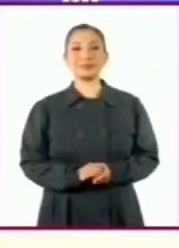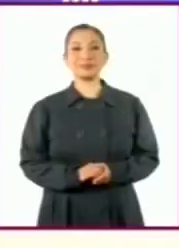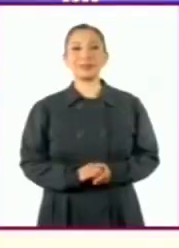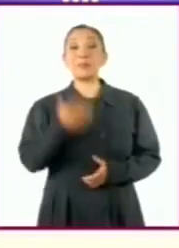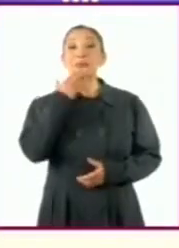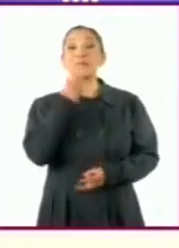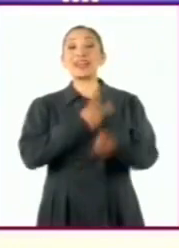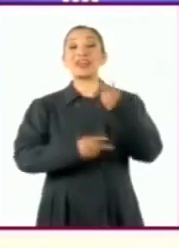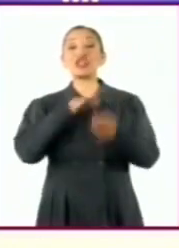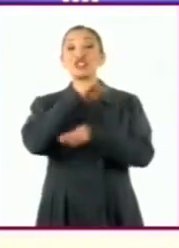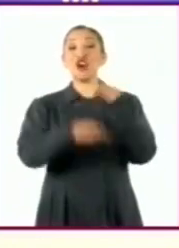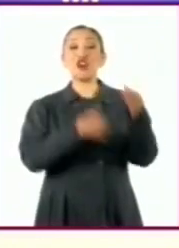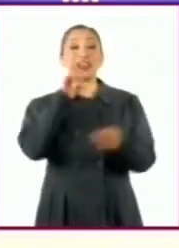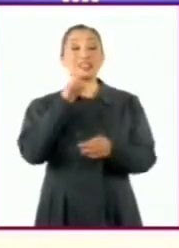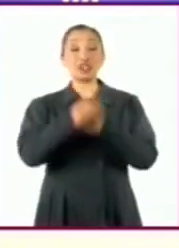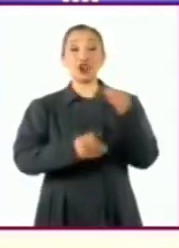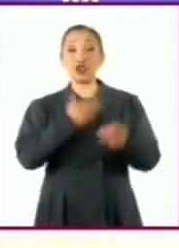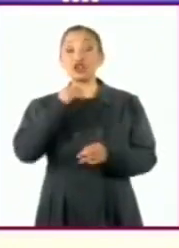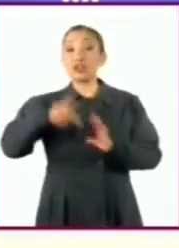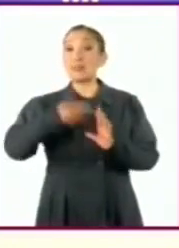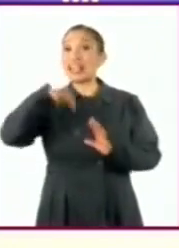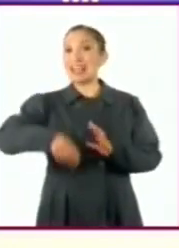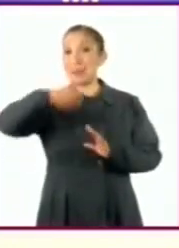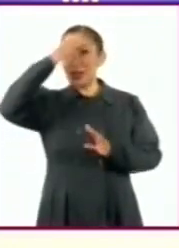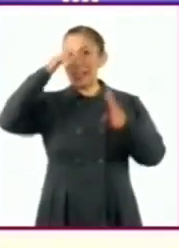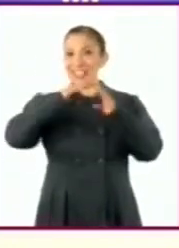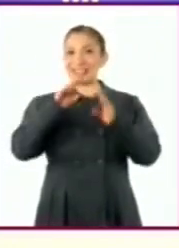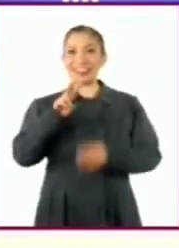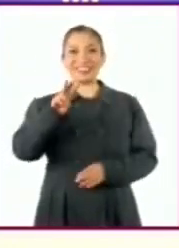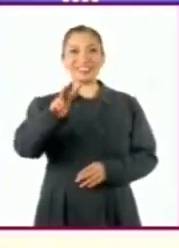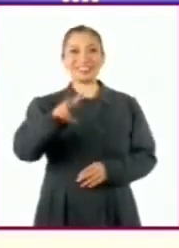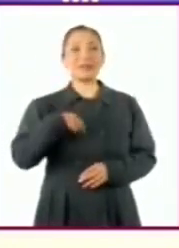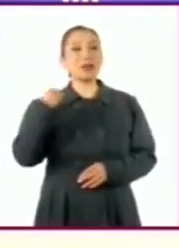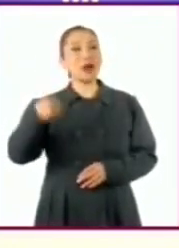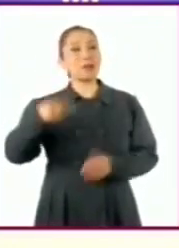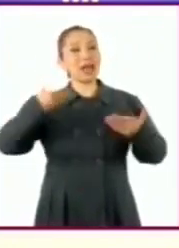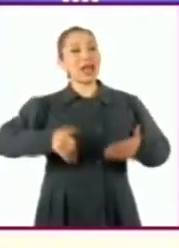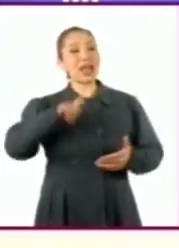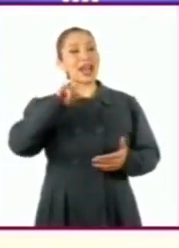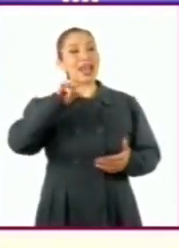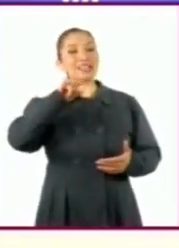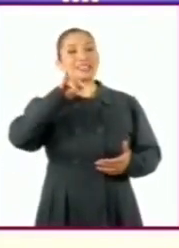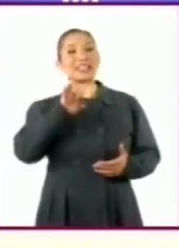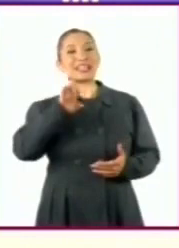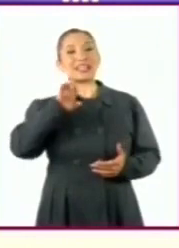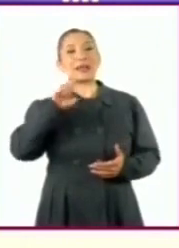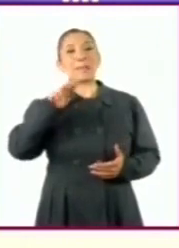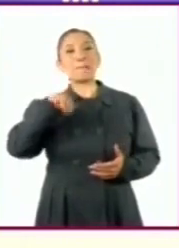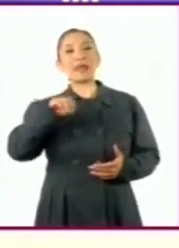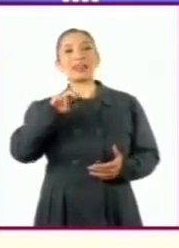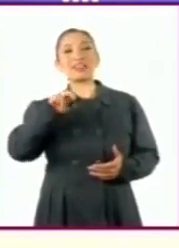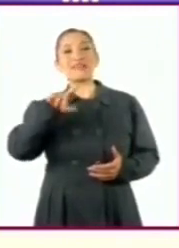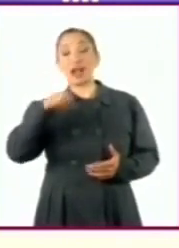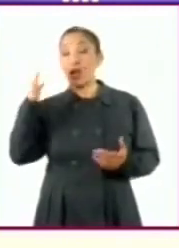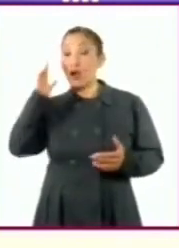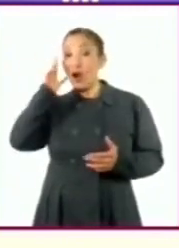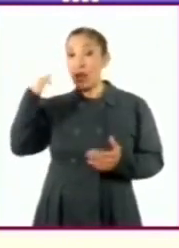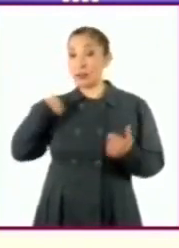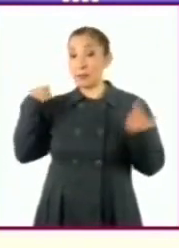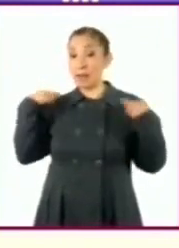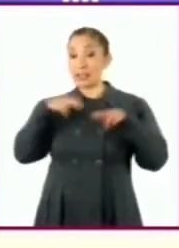Bienvenidos todas y todos a esta nueva edición de Aprende en Casa 2. Mi nombre es Leslie Mendívil. ¿Qué tal? Soy la